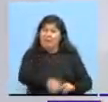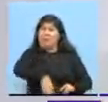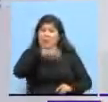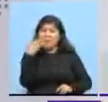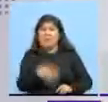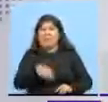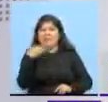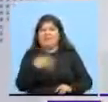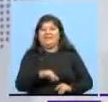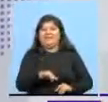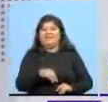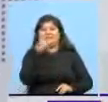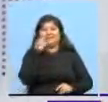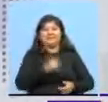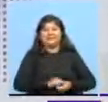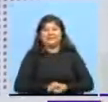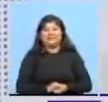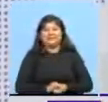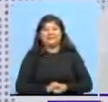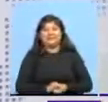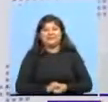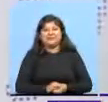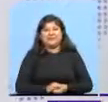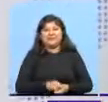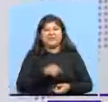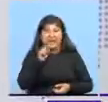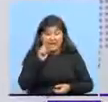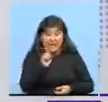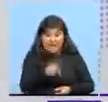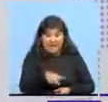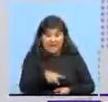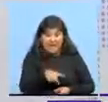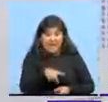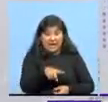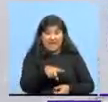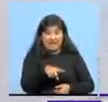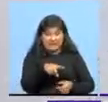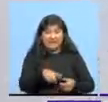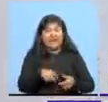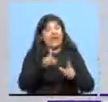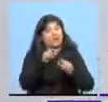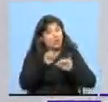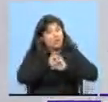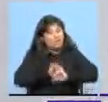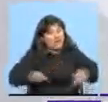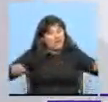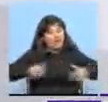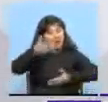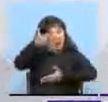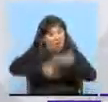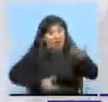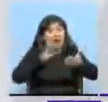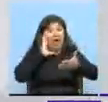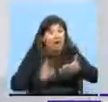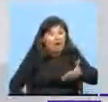nos pasan. Ante este pedido público, ¿puede haber una respuesta dando solución a la petición de Ian? ¿Puede